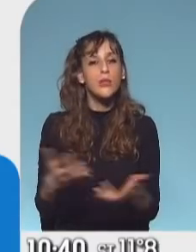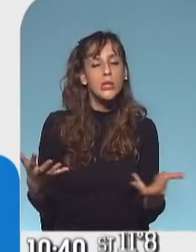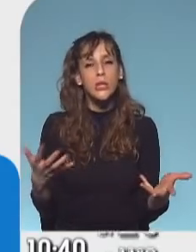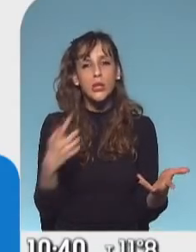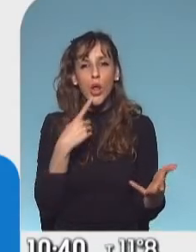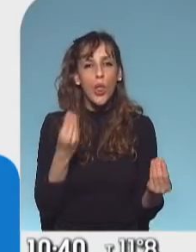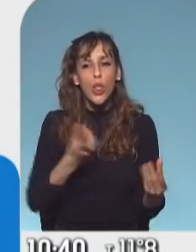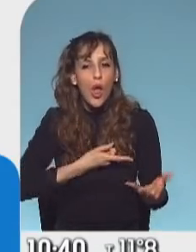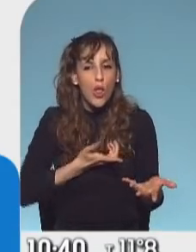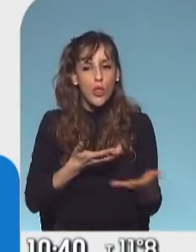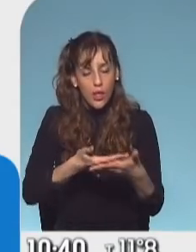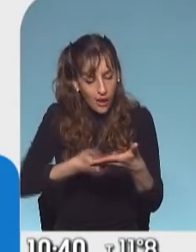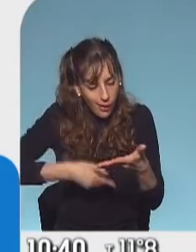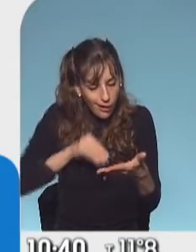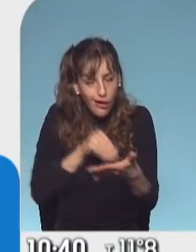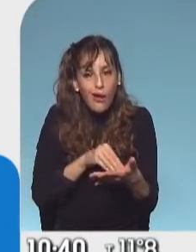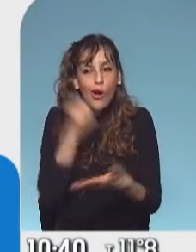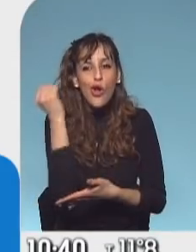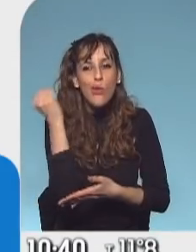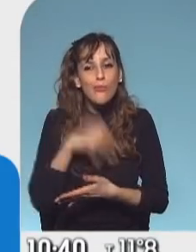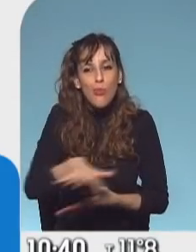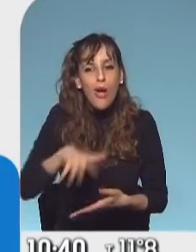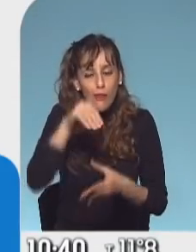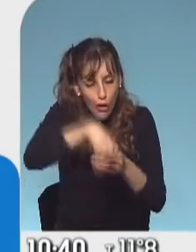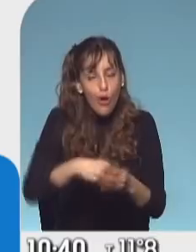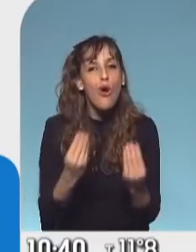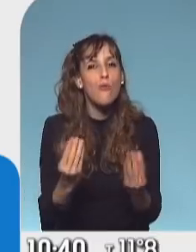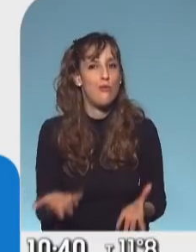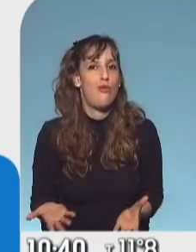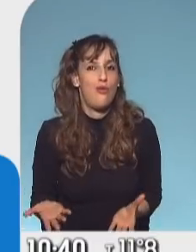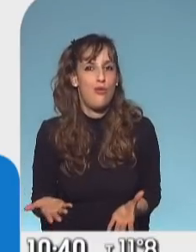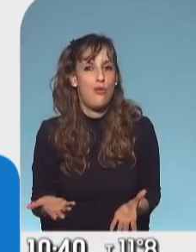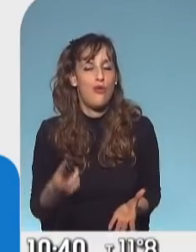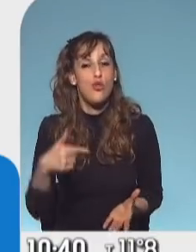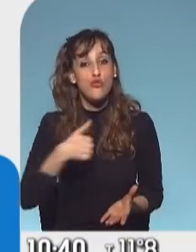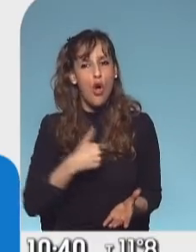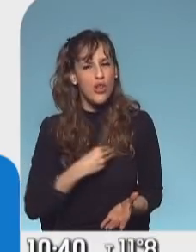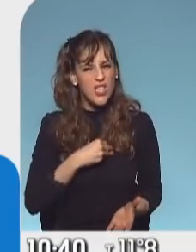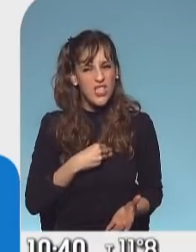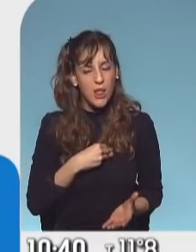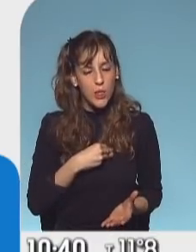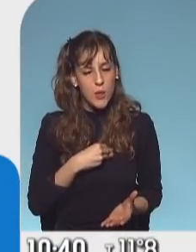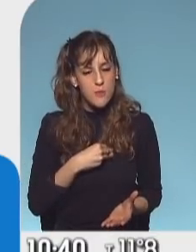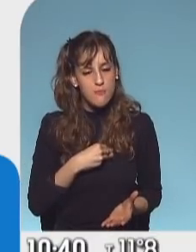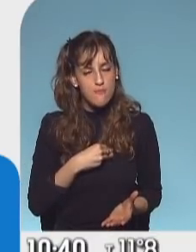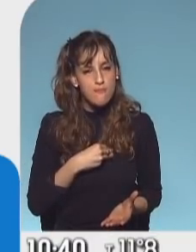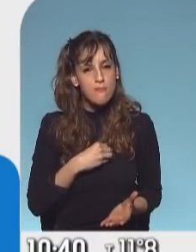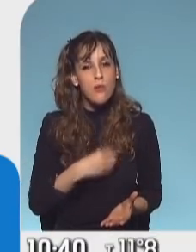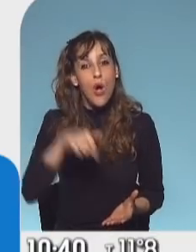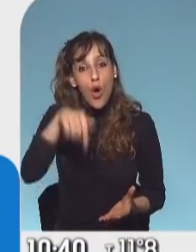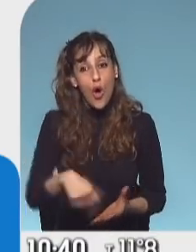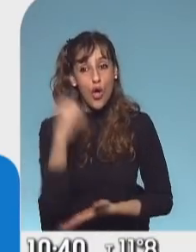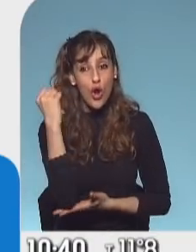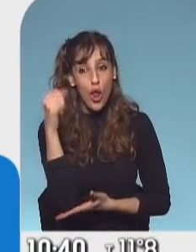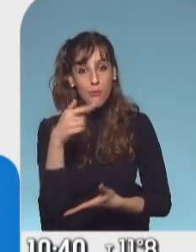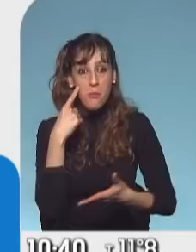dónde meto en la hoja de la economía a la economía popular? ¿Saben qué siento ahora? Siento que la hoja de la economía está